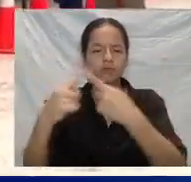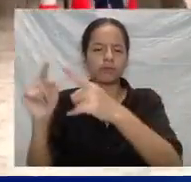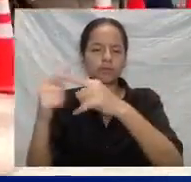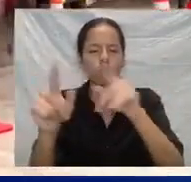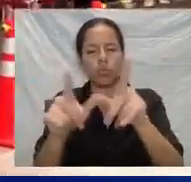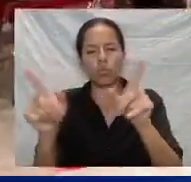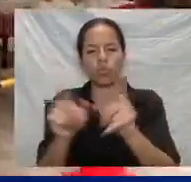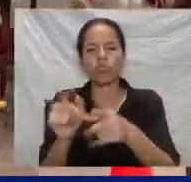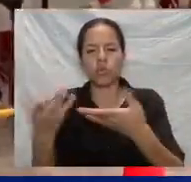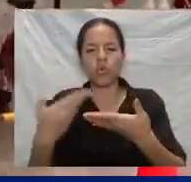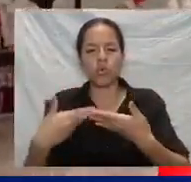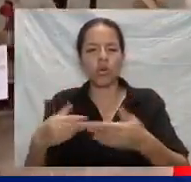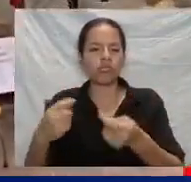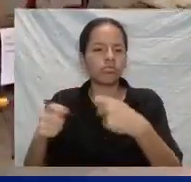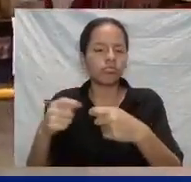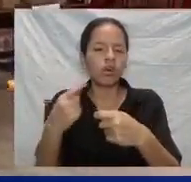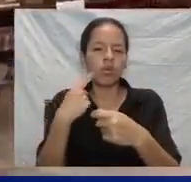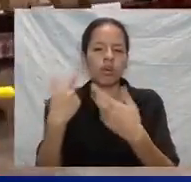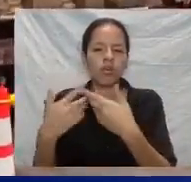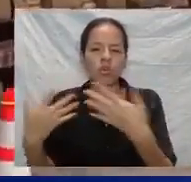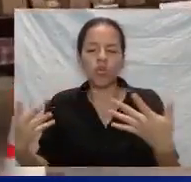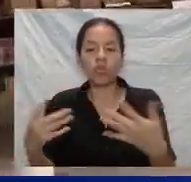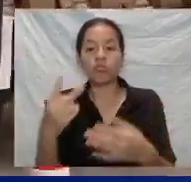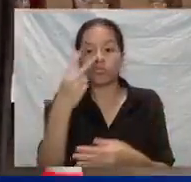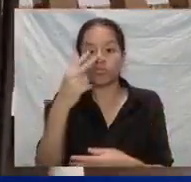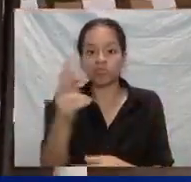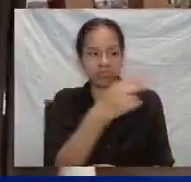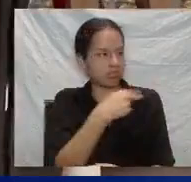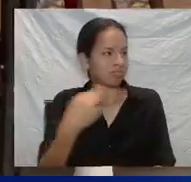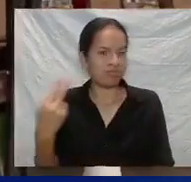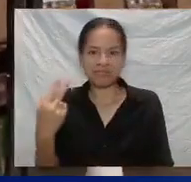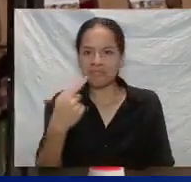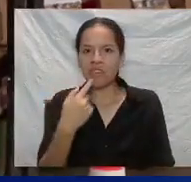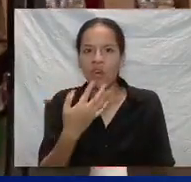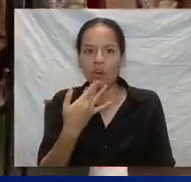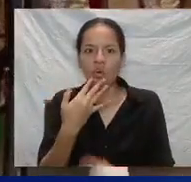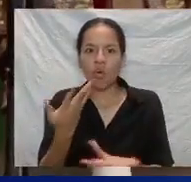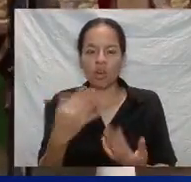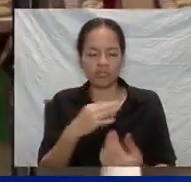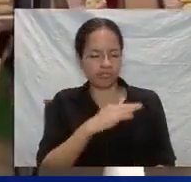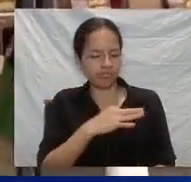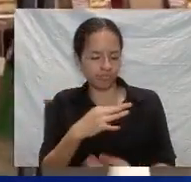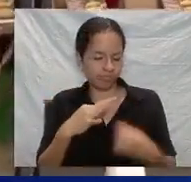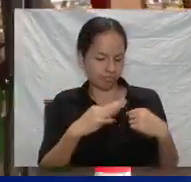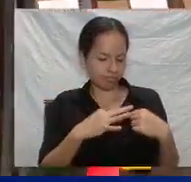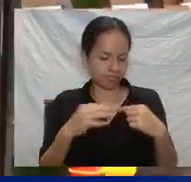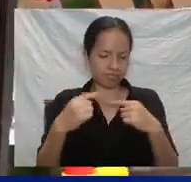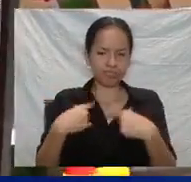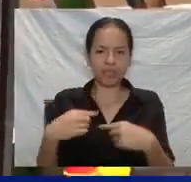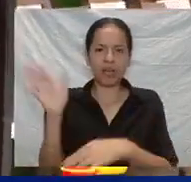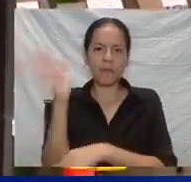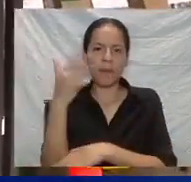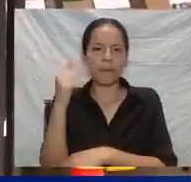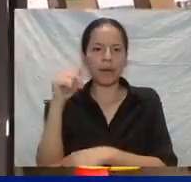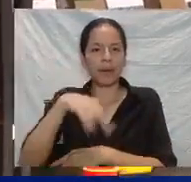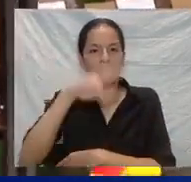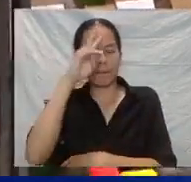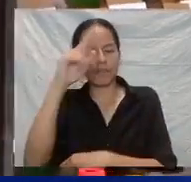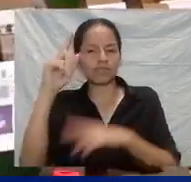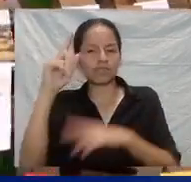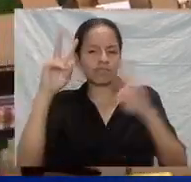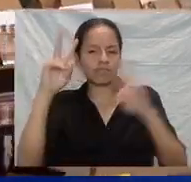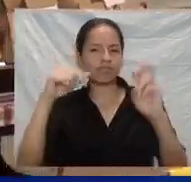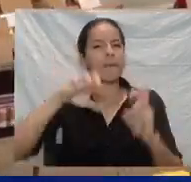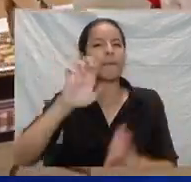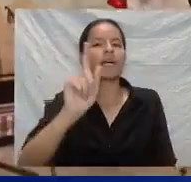podemos observar la temática es totalmente patriota vemos escarapelas vemos cadenetas con banderas del perú y el que esa es una